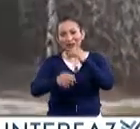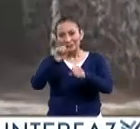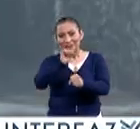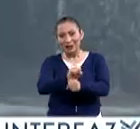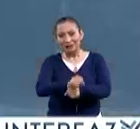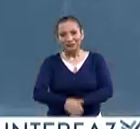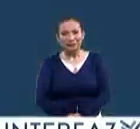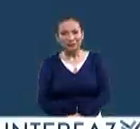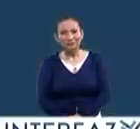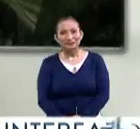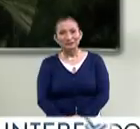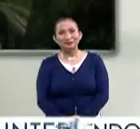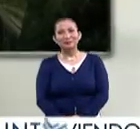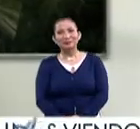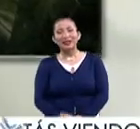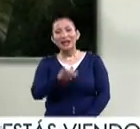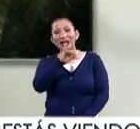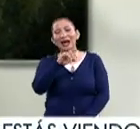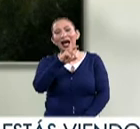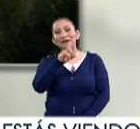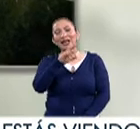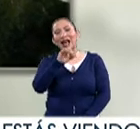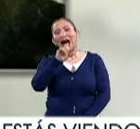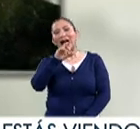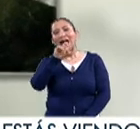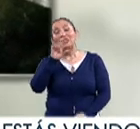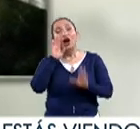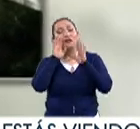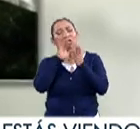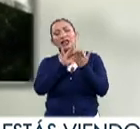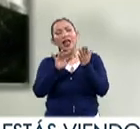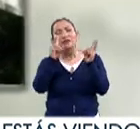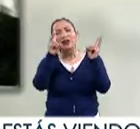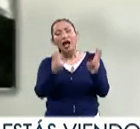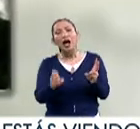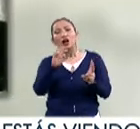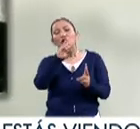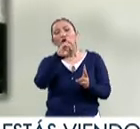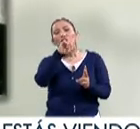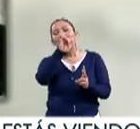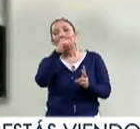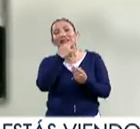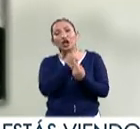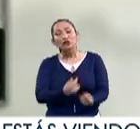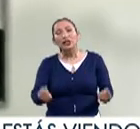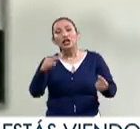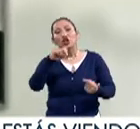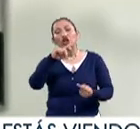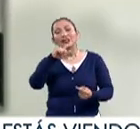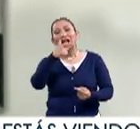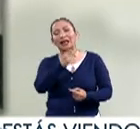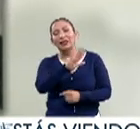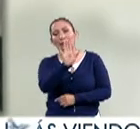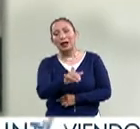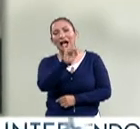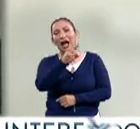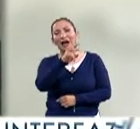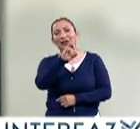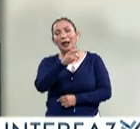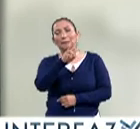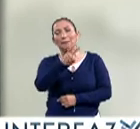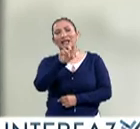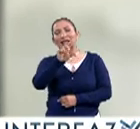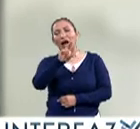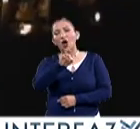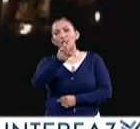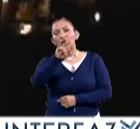semana. Y Javier Aranda nos confiesa que ha leído La Cruzada de los Niños y Nostalgia de la Muerte de Javier